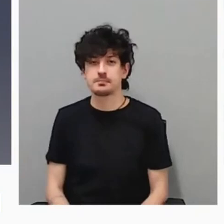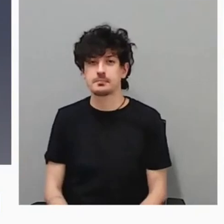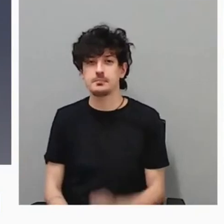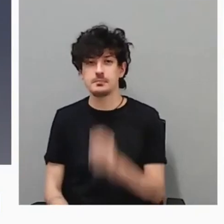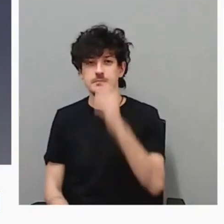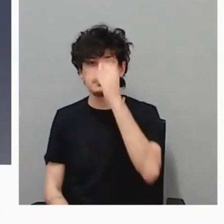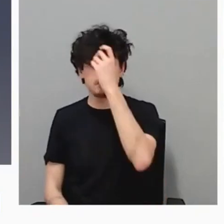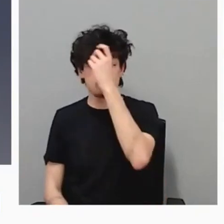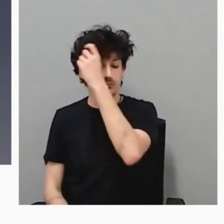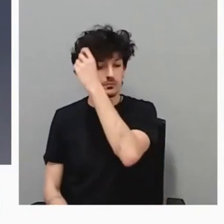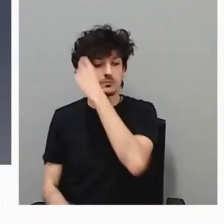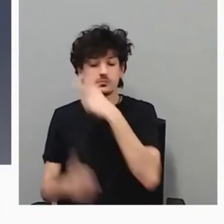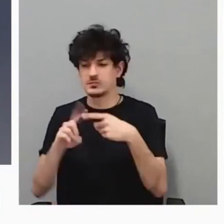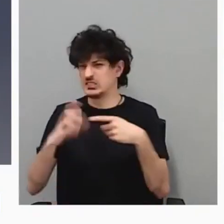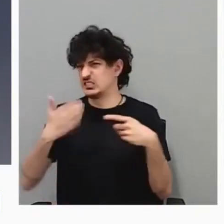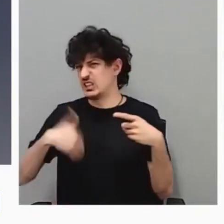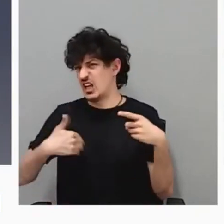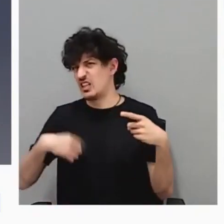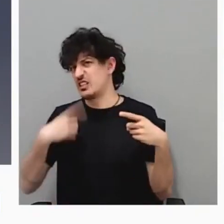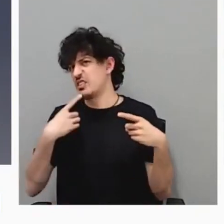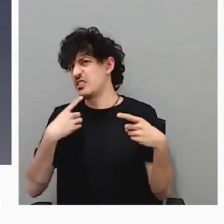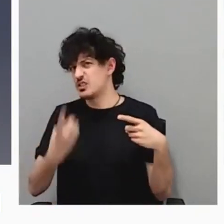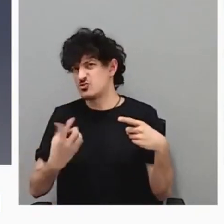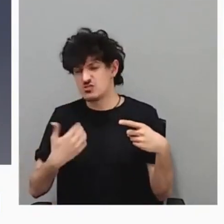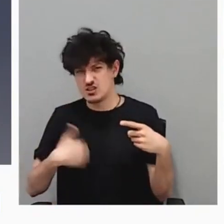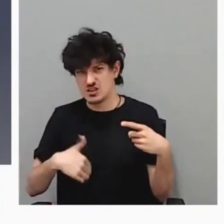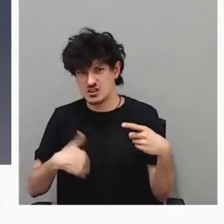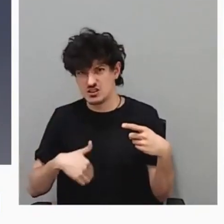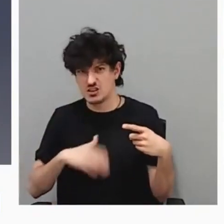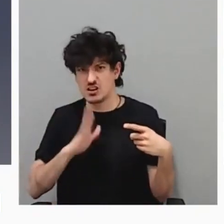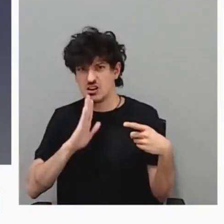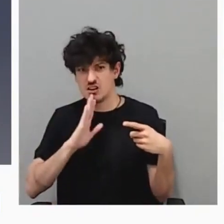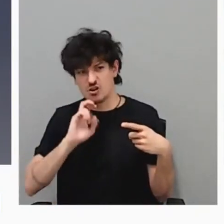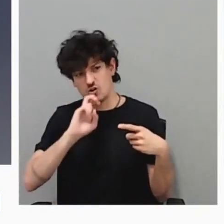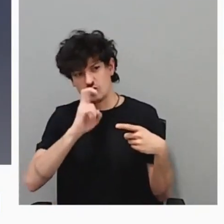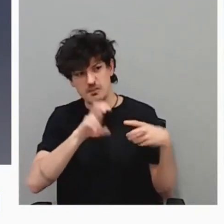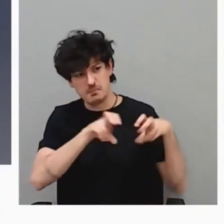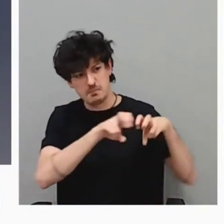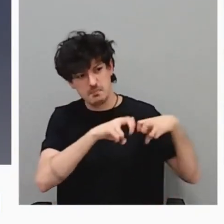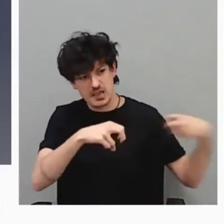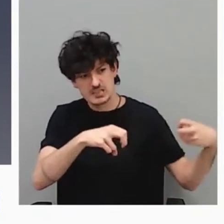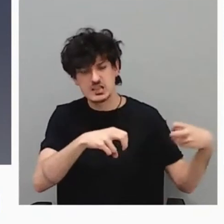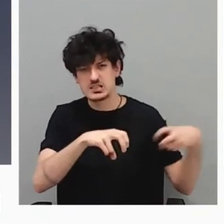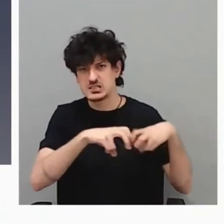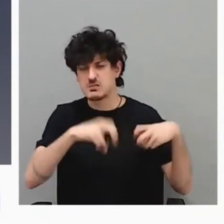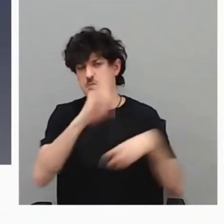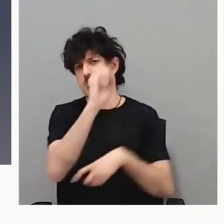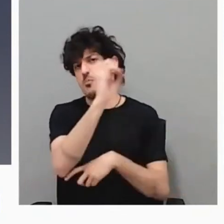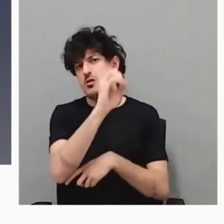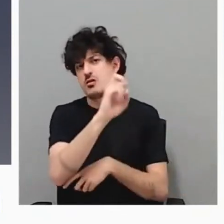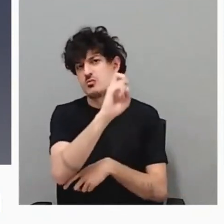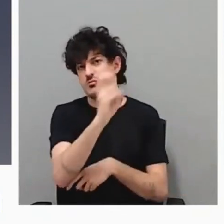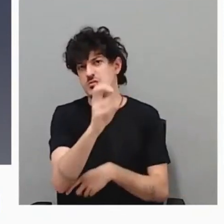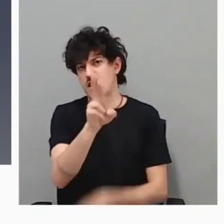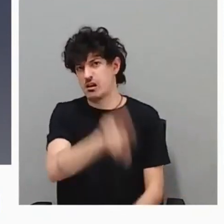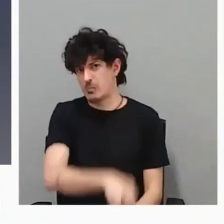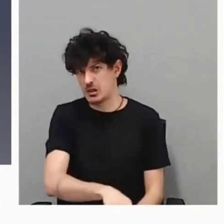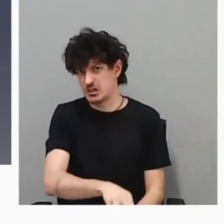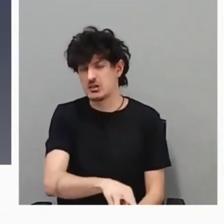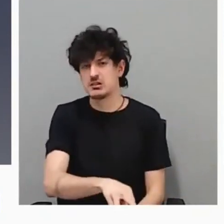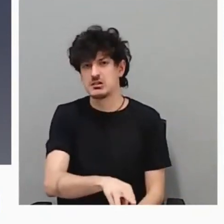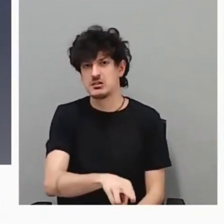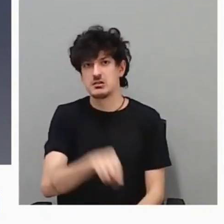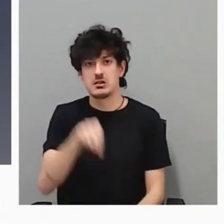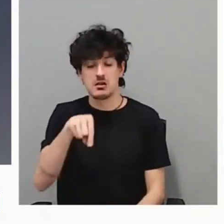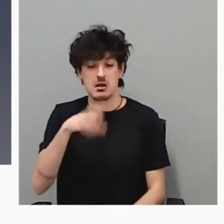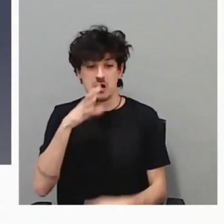dicho ya durante otras mesas y en otras ponencias, y es que nos encontramos en un estado pospandemia, ¿no? Y creo